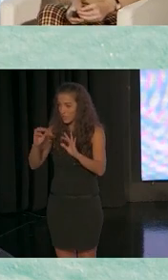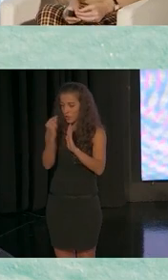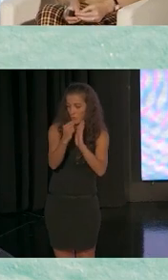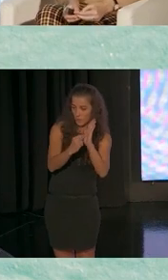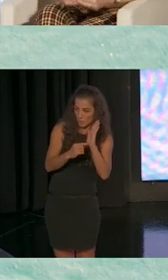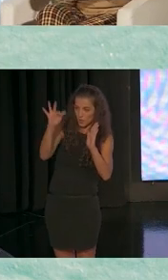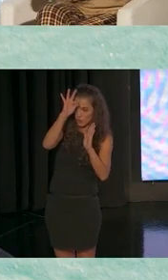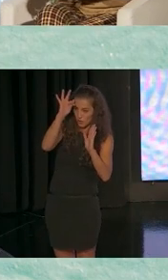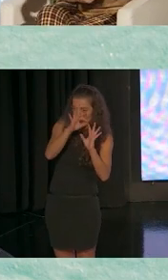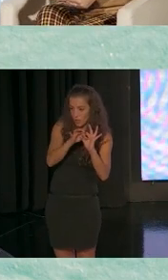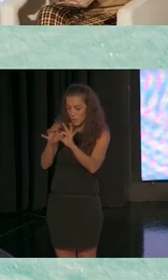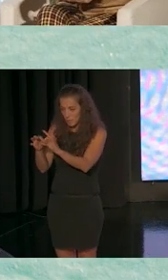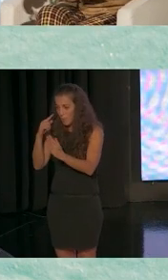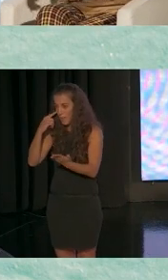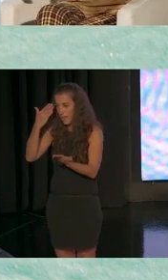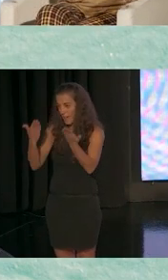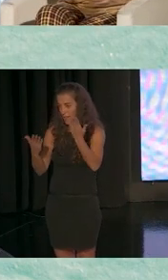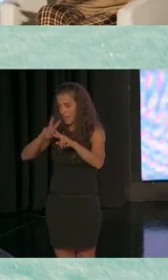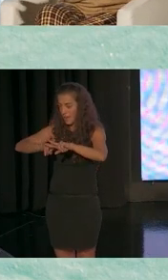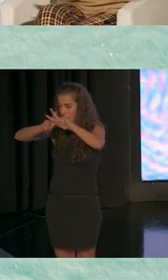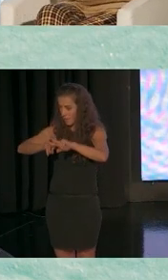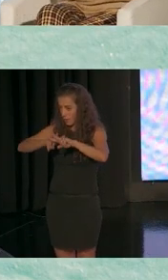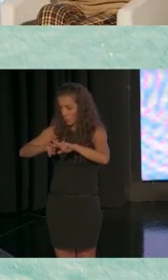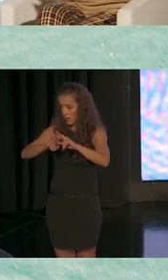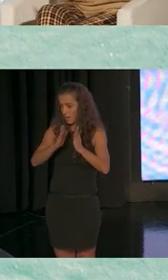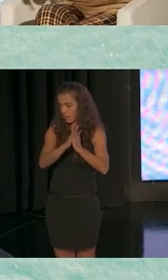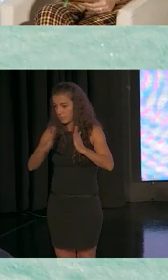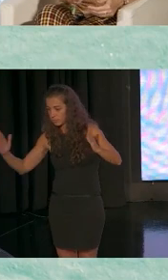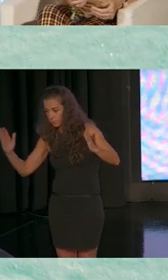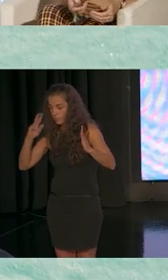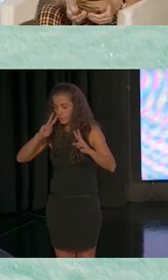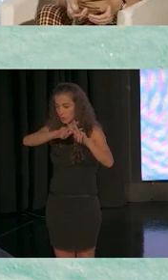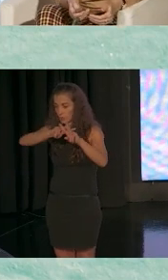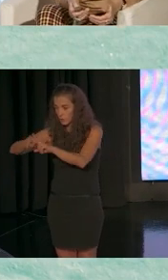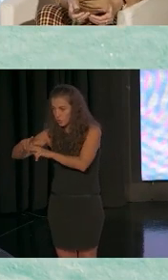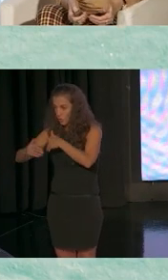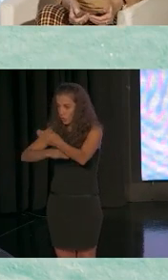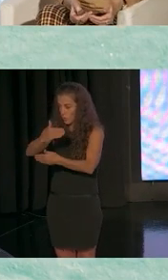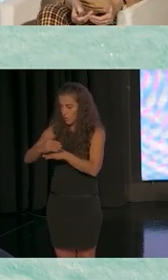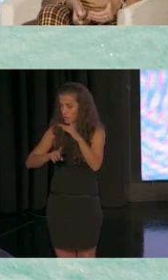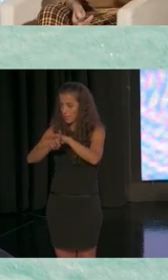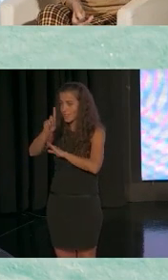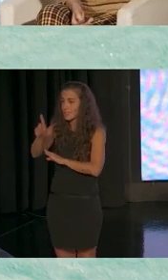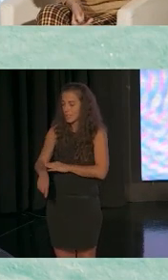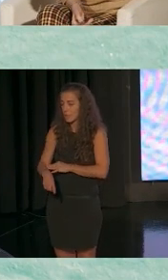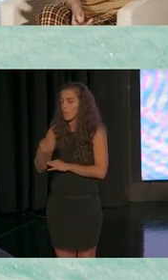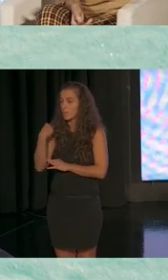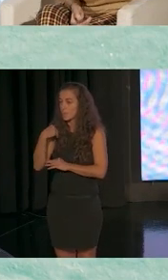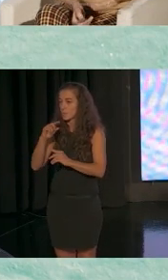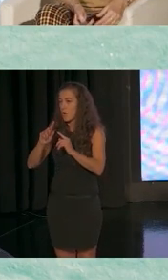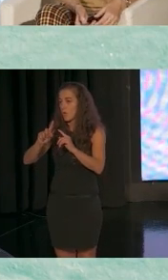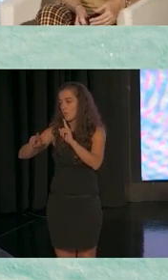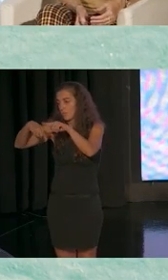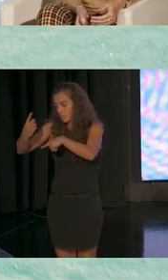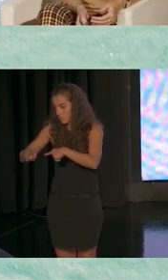el el curso del desarrollo y a partir de ahí no el el conjunto de de de prácticas coherentes con